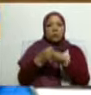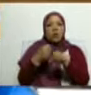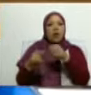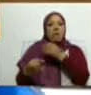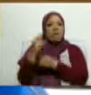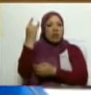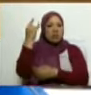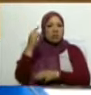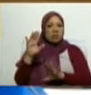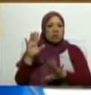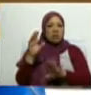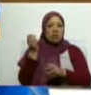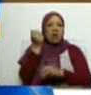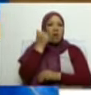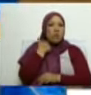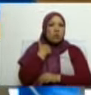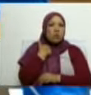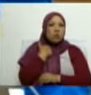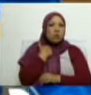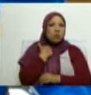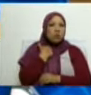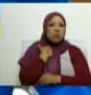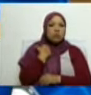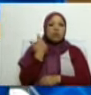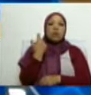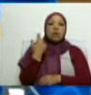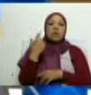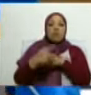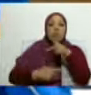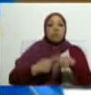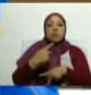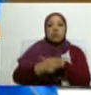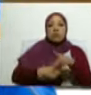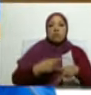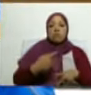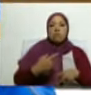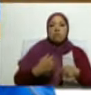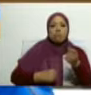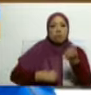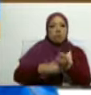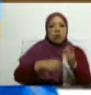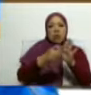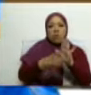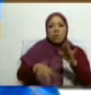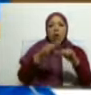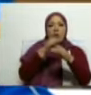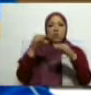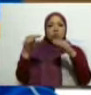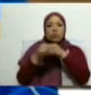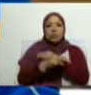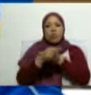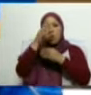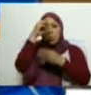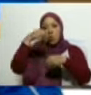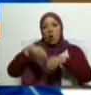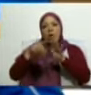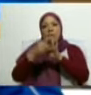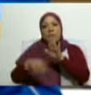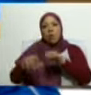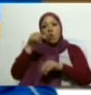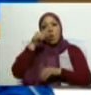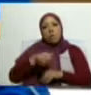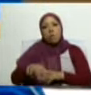farsa y abuso de procedimiento. Nada faculta a Guyana a coartar el derecho del